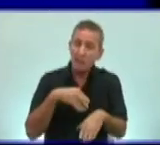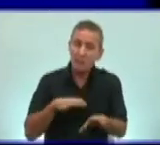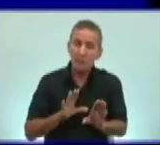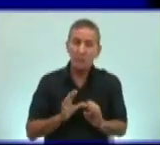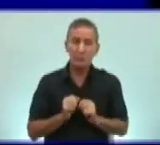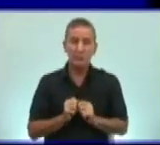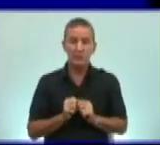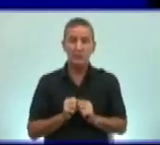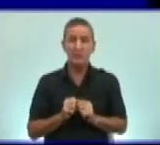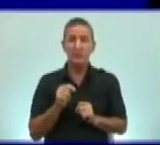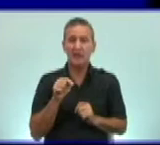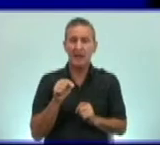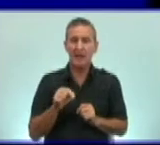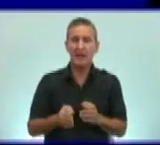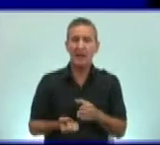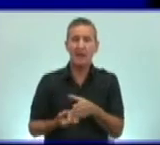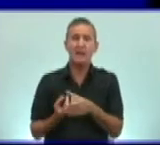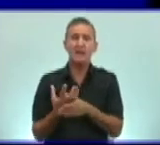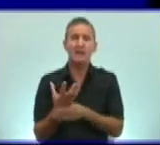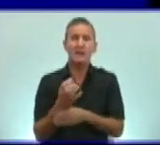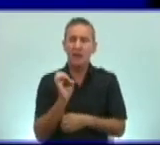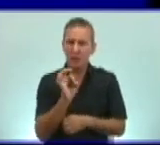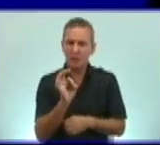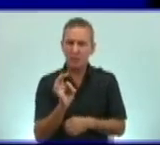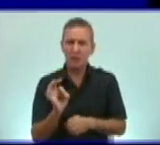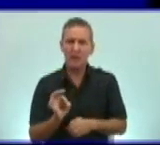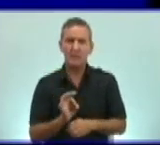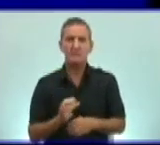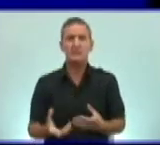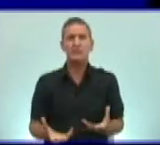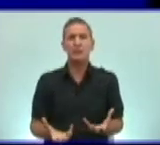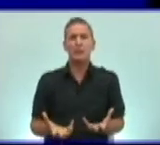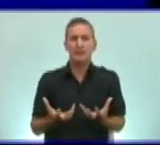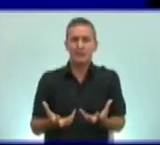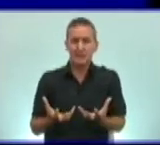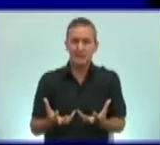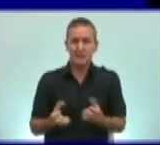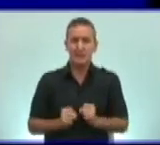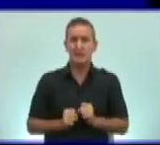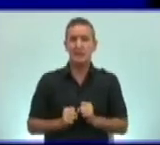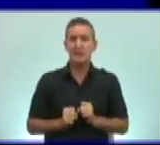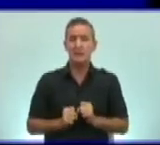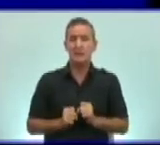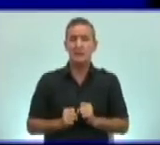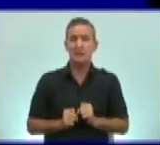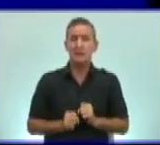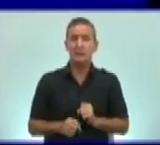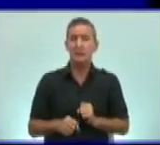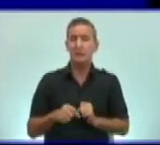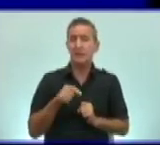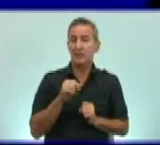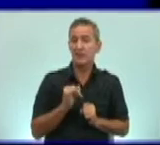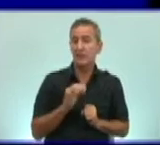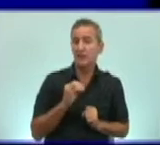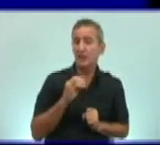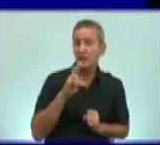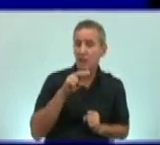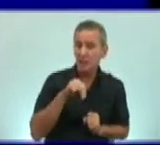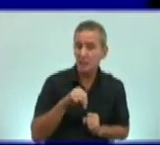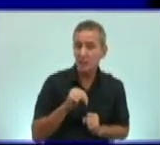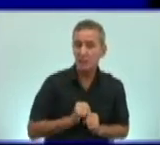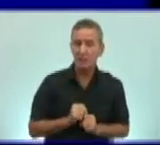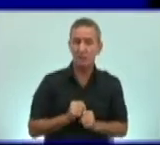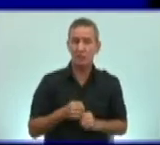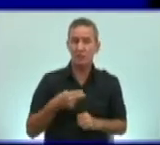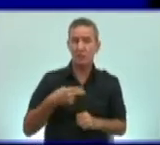se origine una partícula cargada, que en este caso, pues va a ser el ion hidróneo,